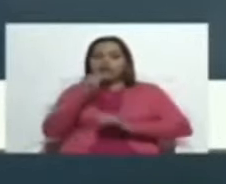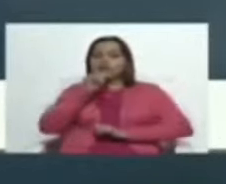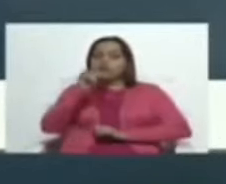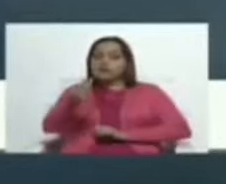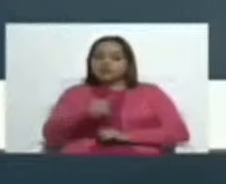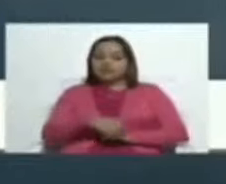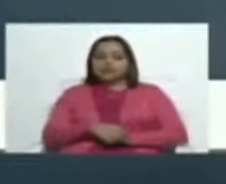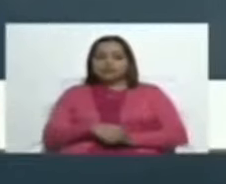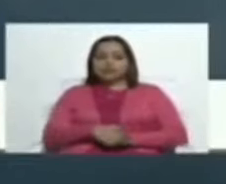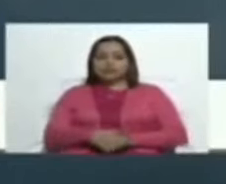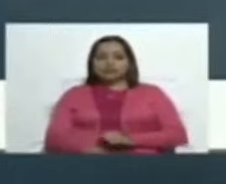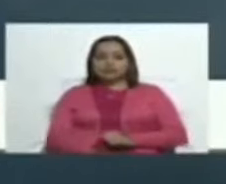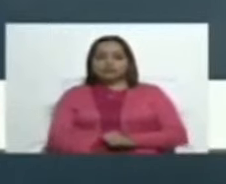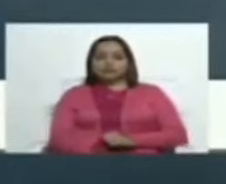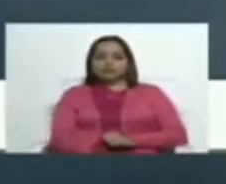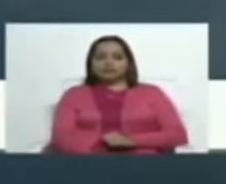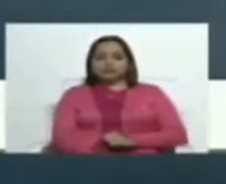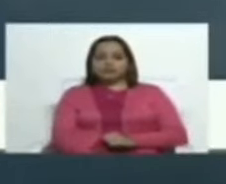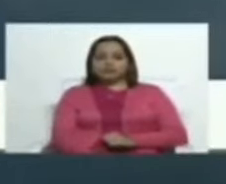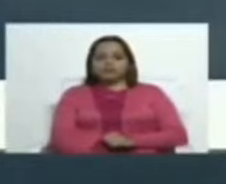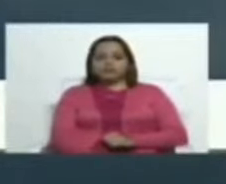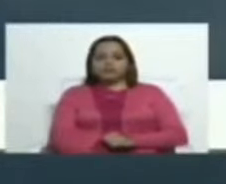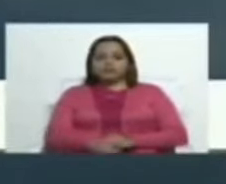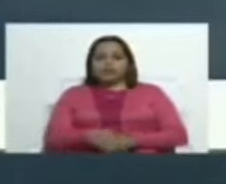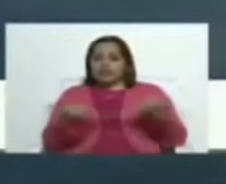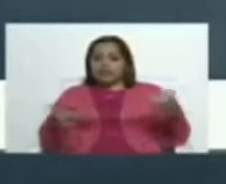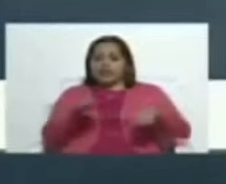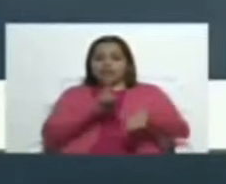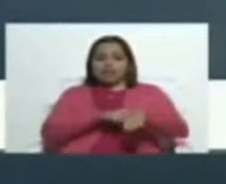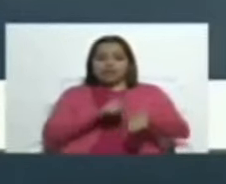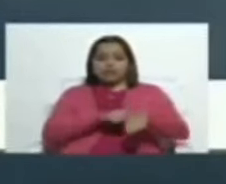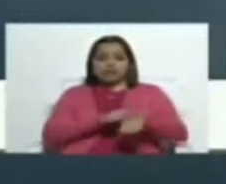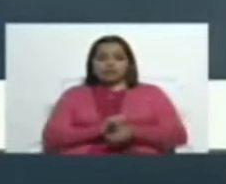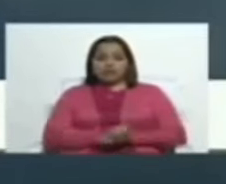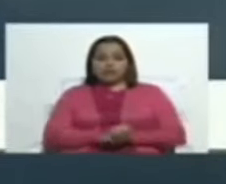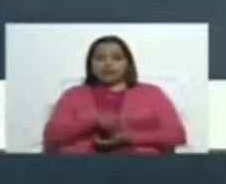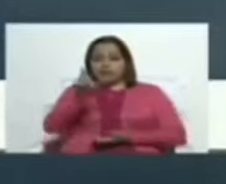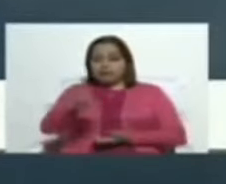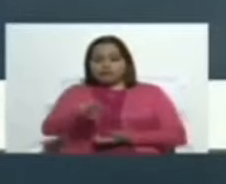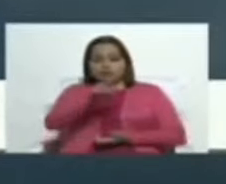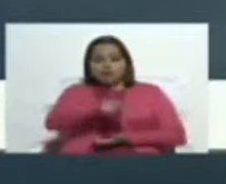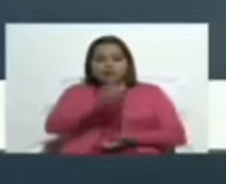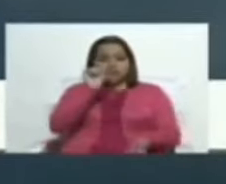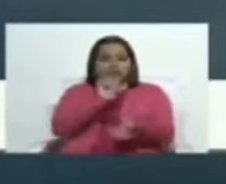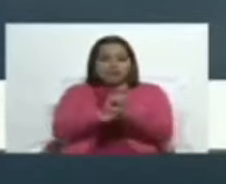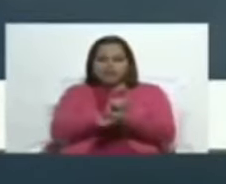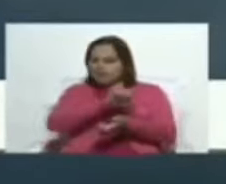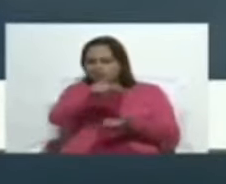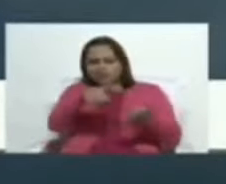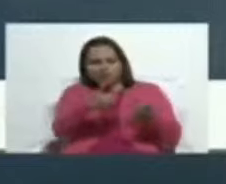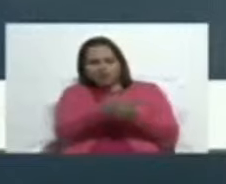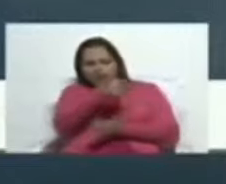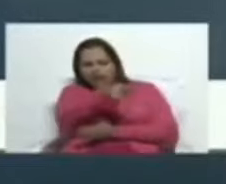el Estado, y que este proyecto buscaba producir acciones de calle para subvertir el orden.